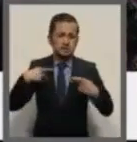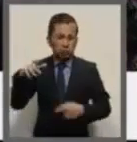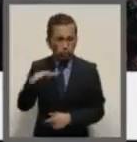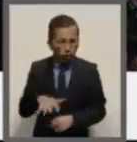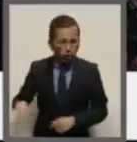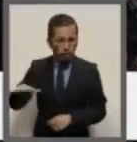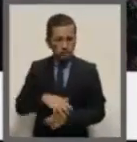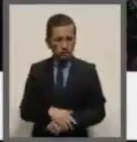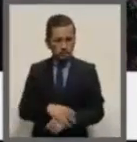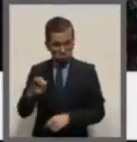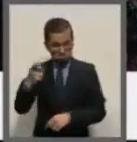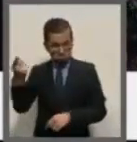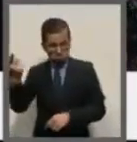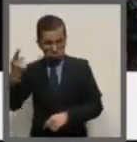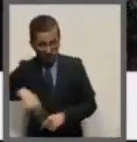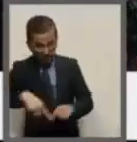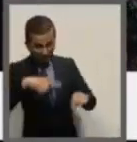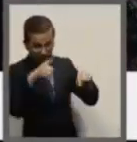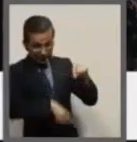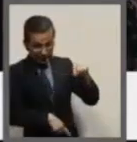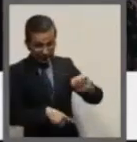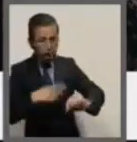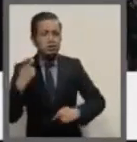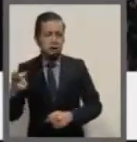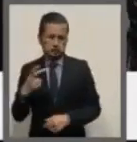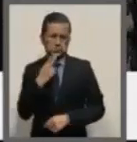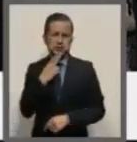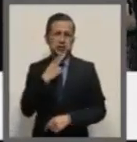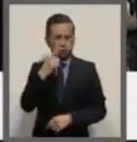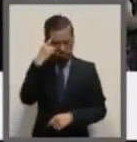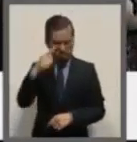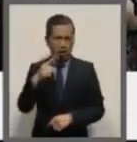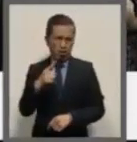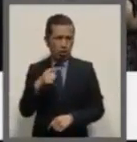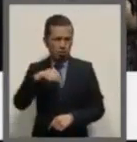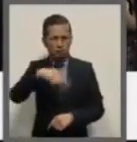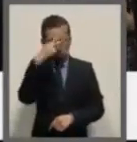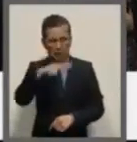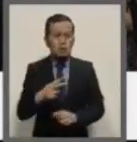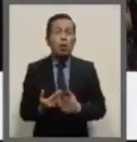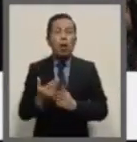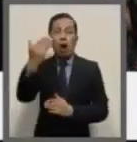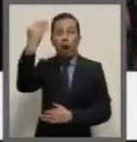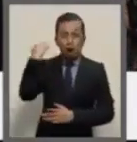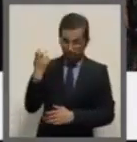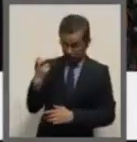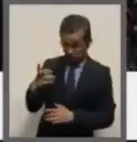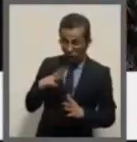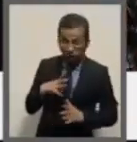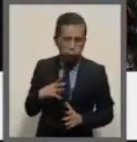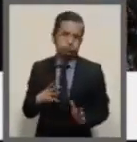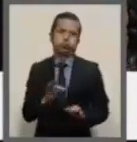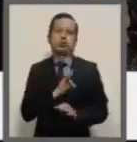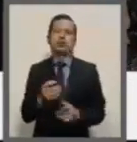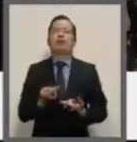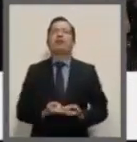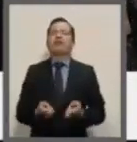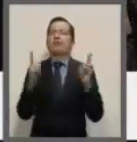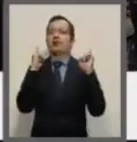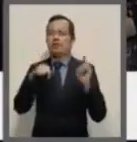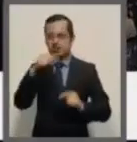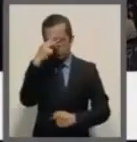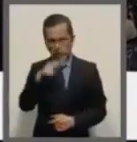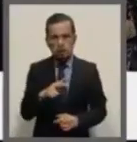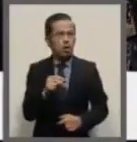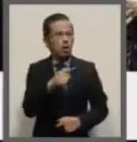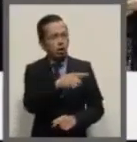es una institución que, si lo hubiéramos tenido en otro momento, México sería distinto y no hubiéramos sufrido largos sexenios